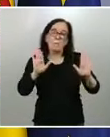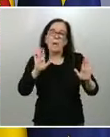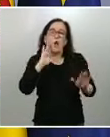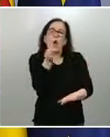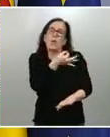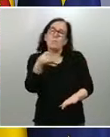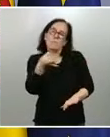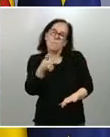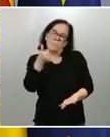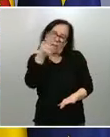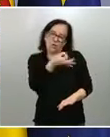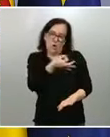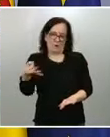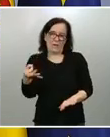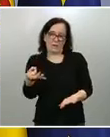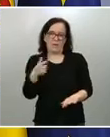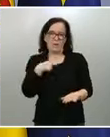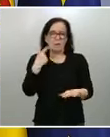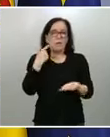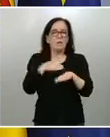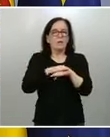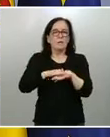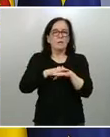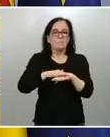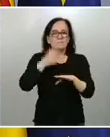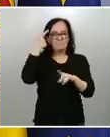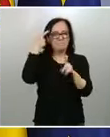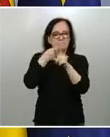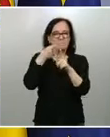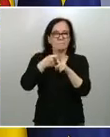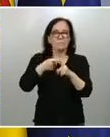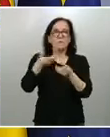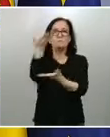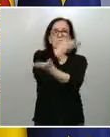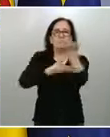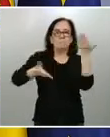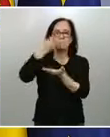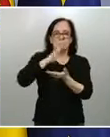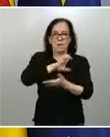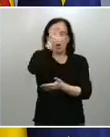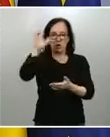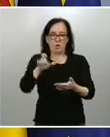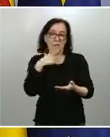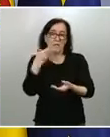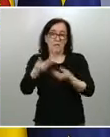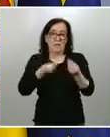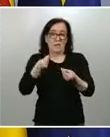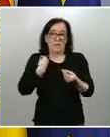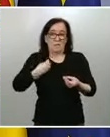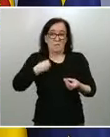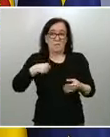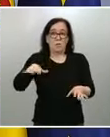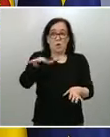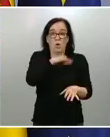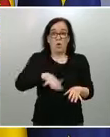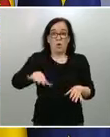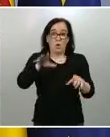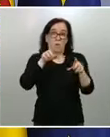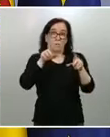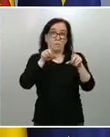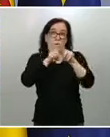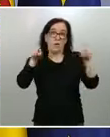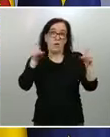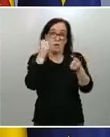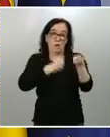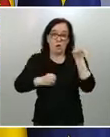nos basemos y nos fundamentamos en la reciprocidad en la medida que estamos hablando de un mismo espacio económico y en este caso también